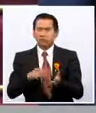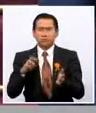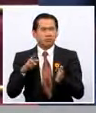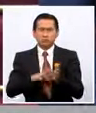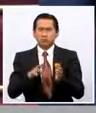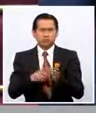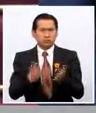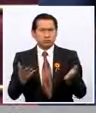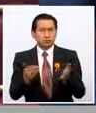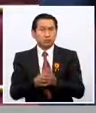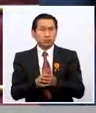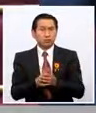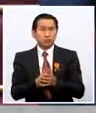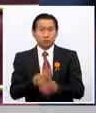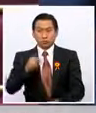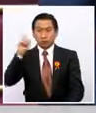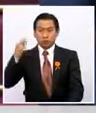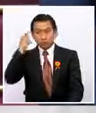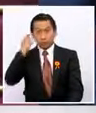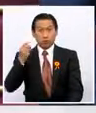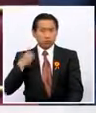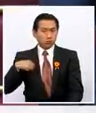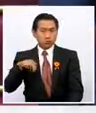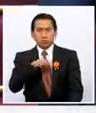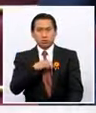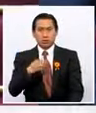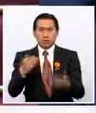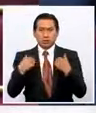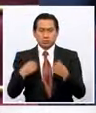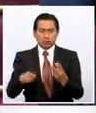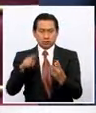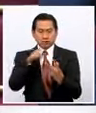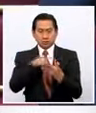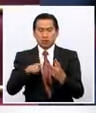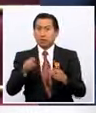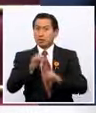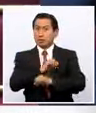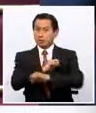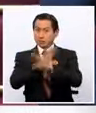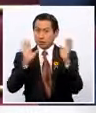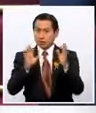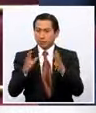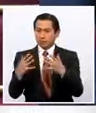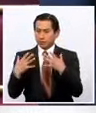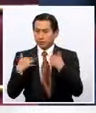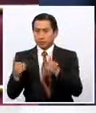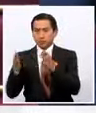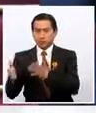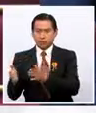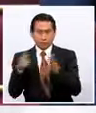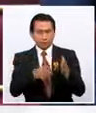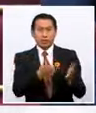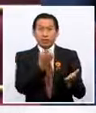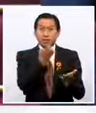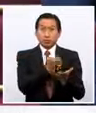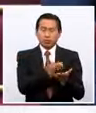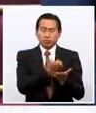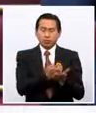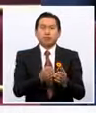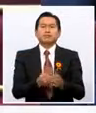que este gobierno tiene dos misiones claras la salud y la economía